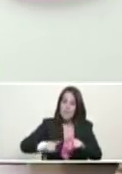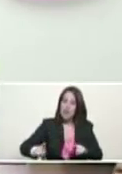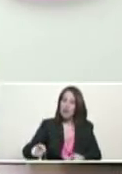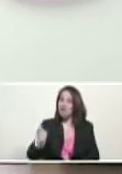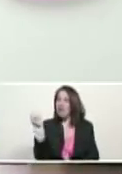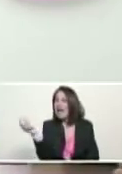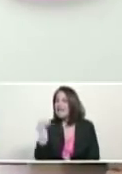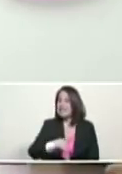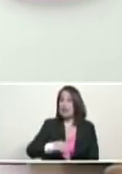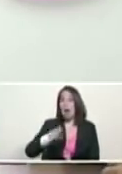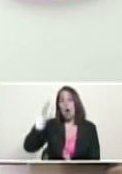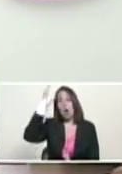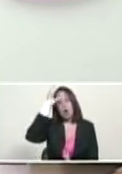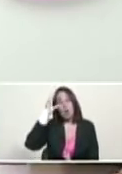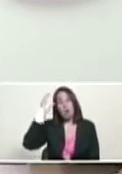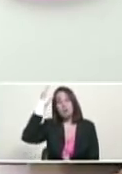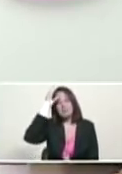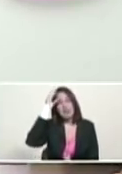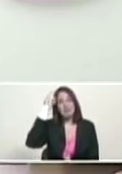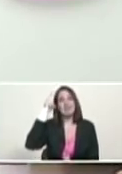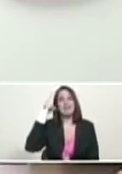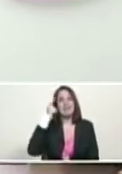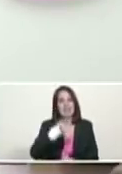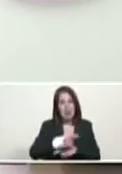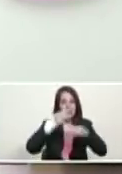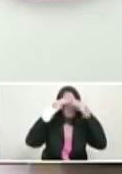Hay que estar consciente. Yo no quiero aquí